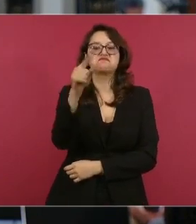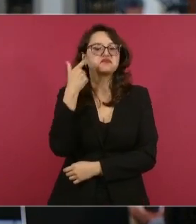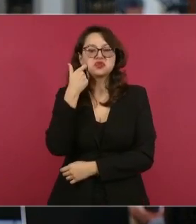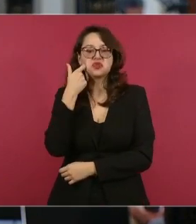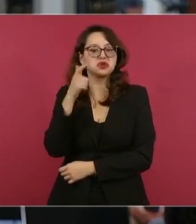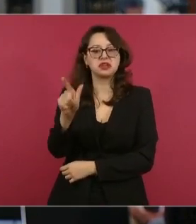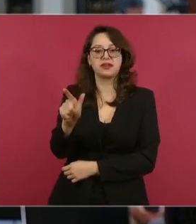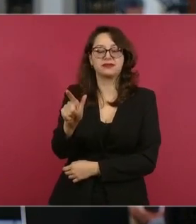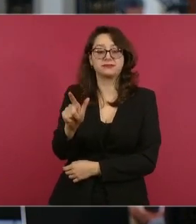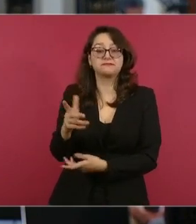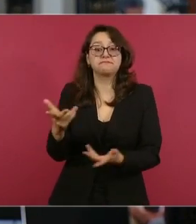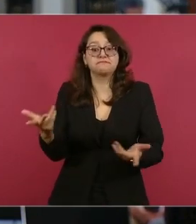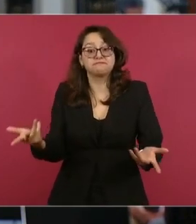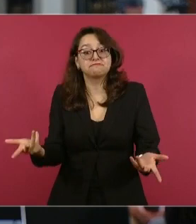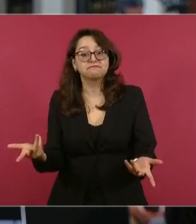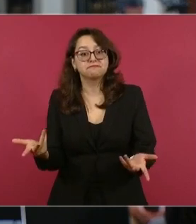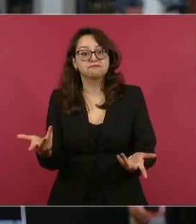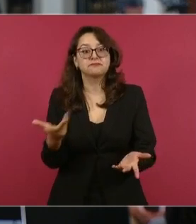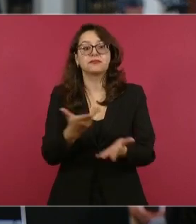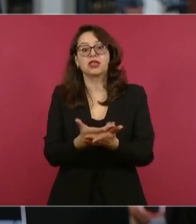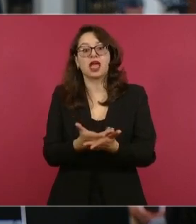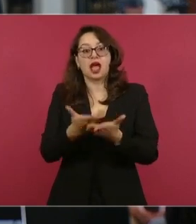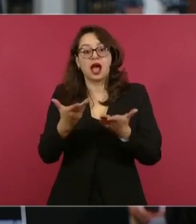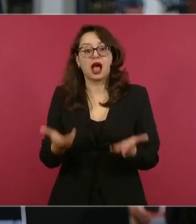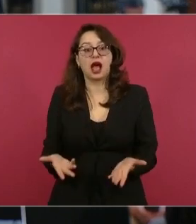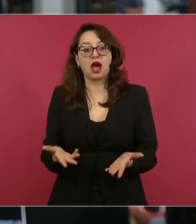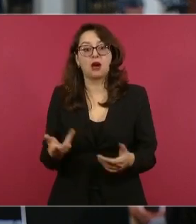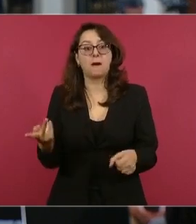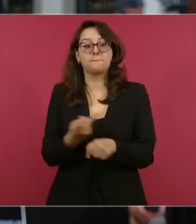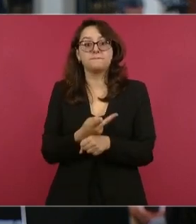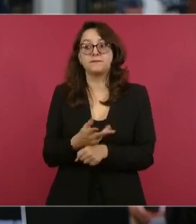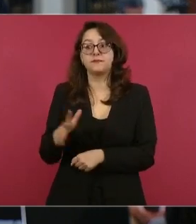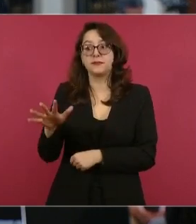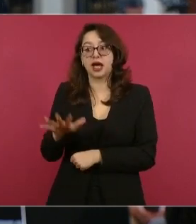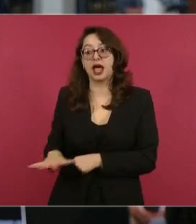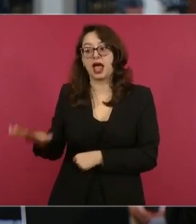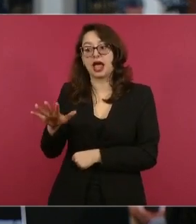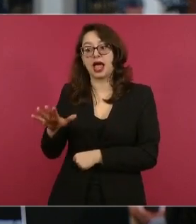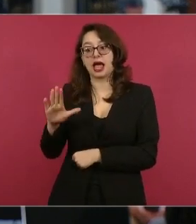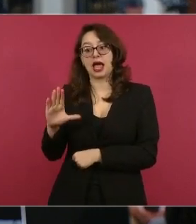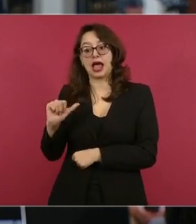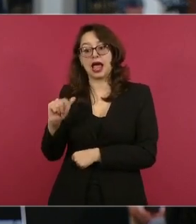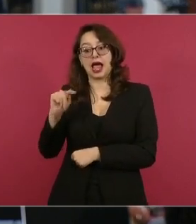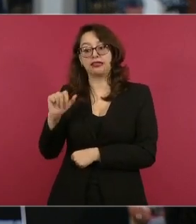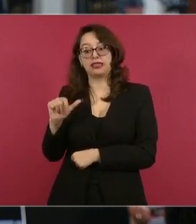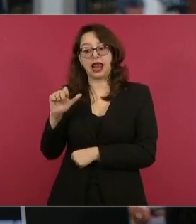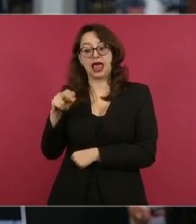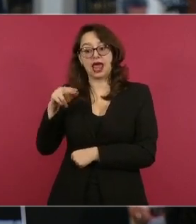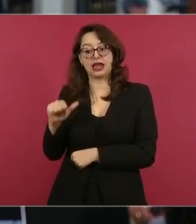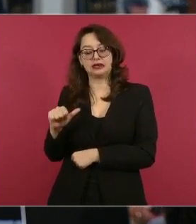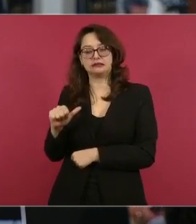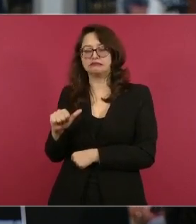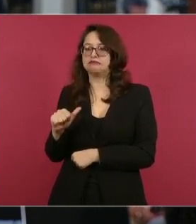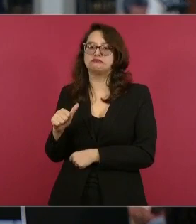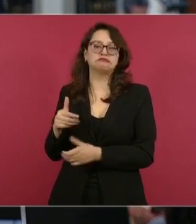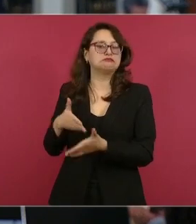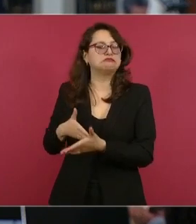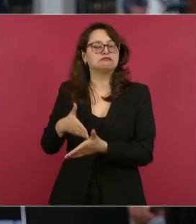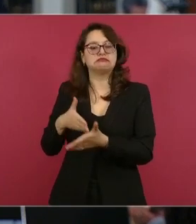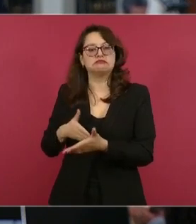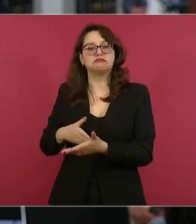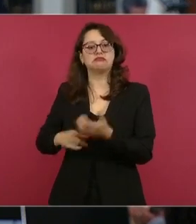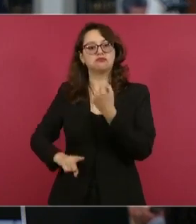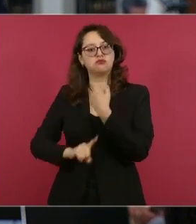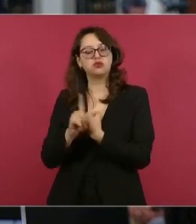de solicitud de autodeterminación de la región catalana se encuentra muy, muy atascado por motivos parecidos de